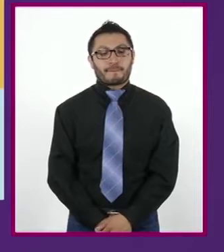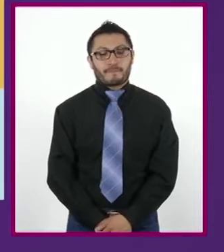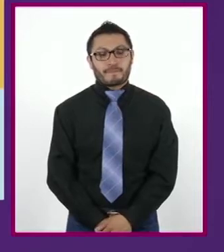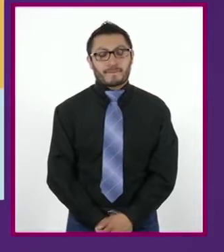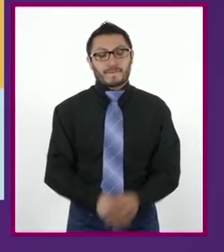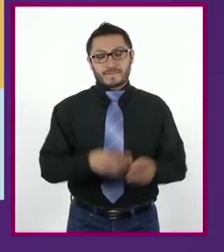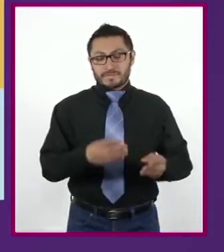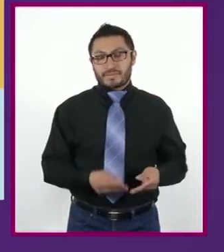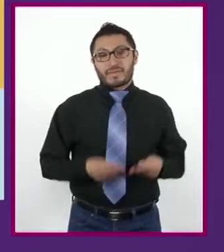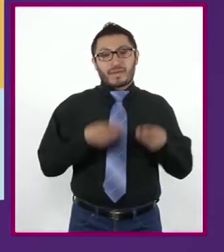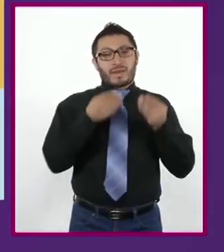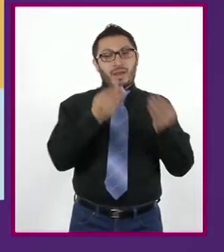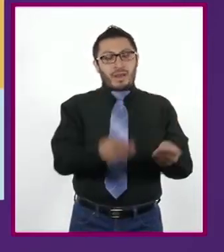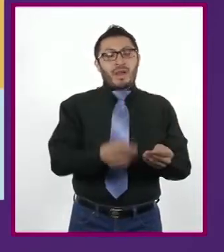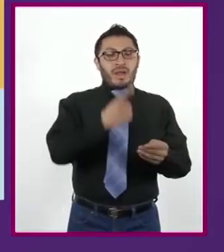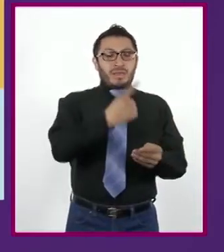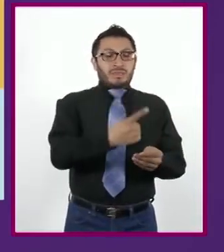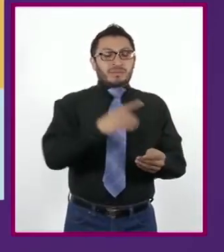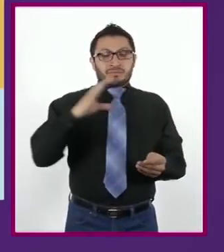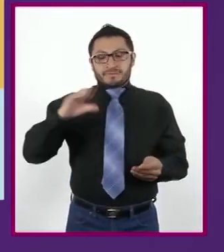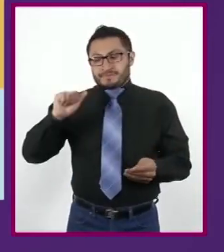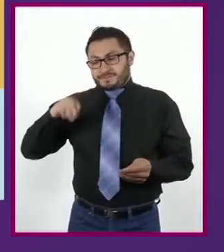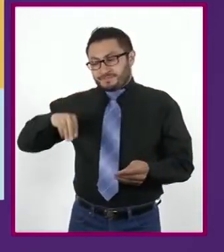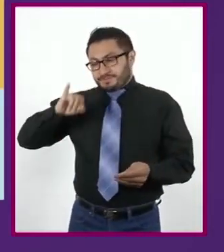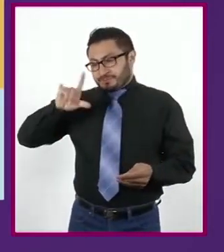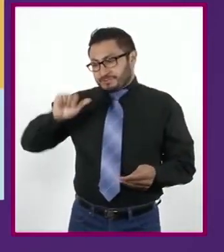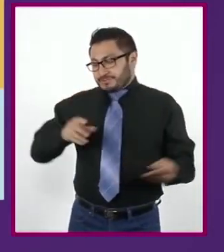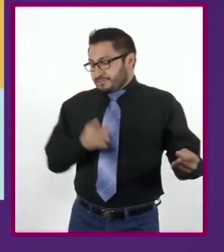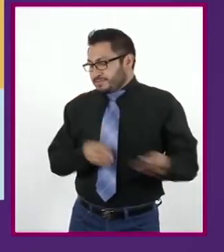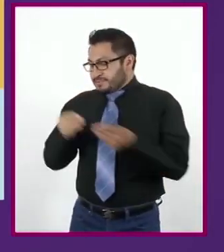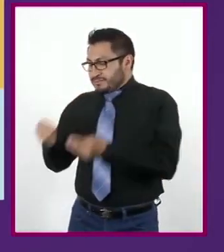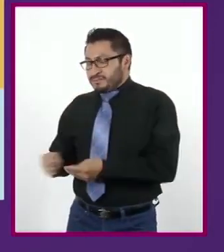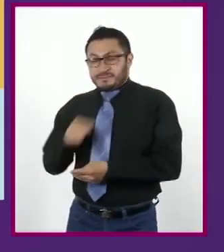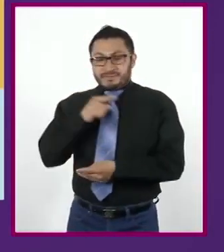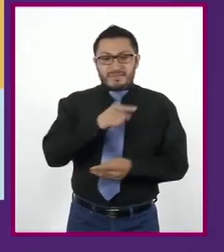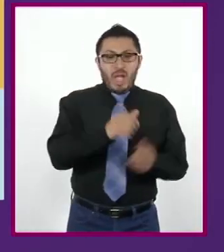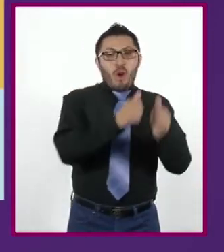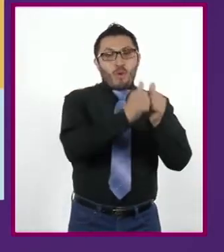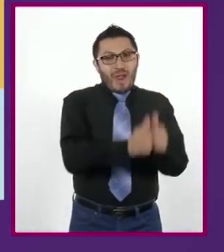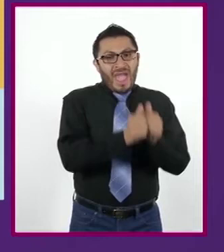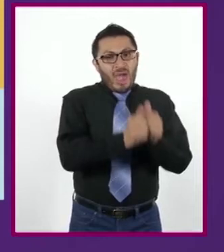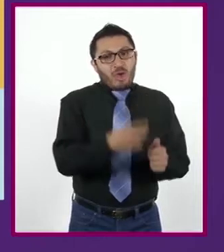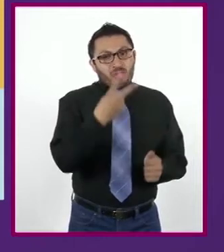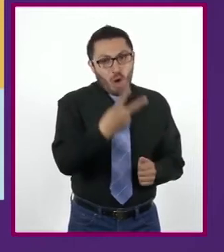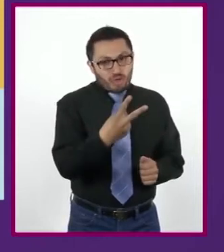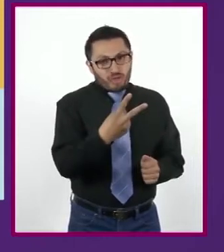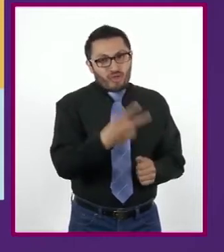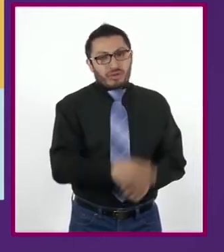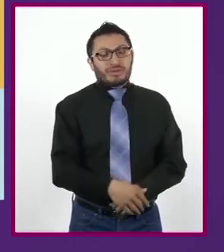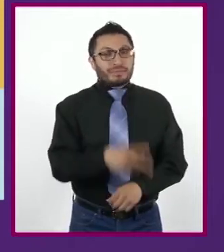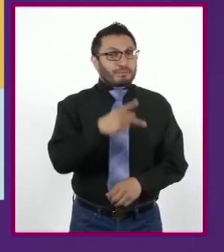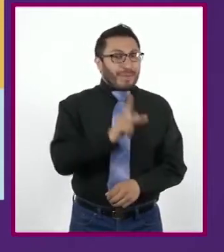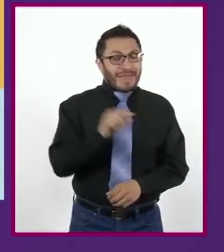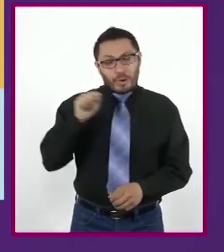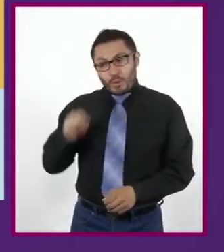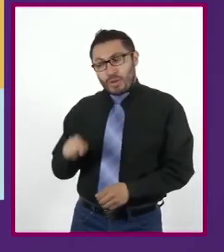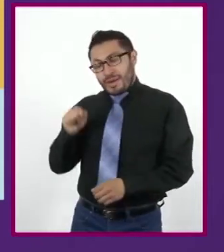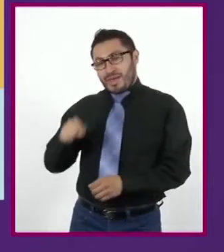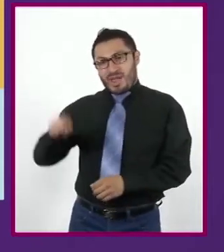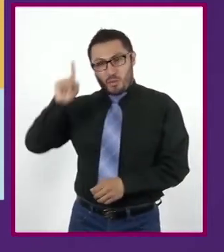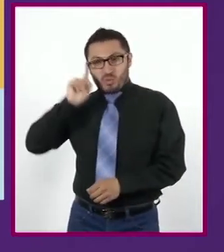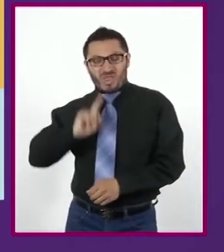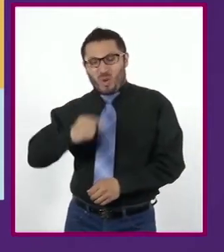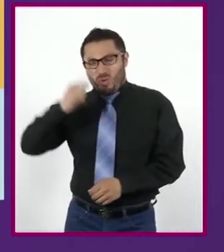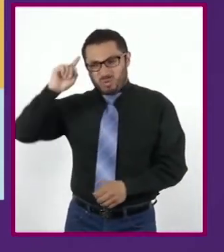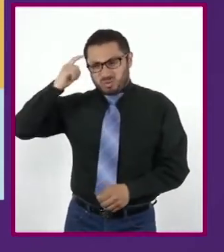Le dio el trozo 1 a Camila y él se quedó con el trozo 2. Pero Camila, muy